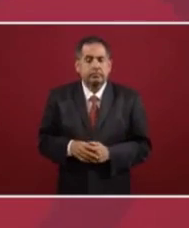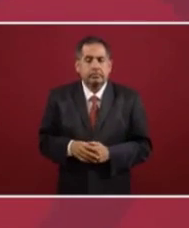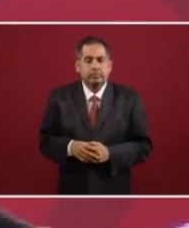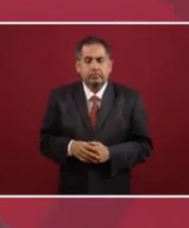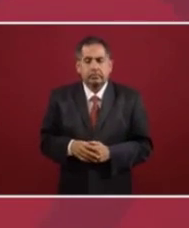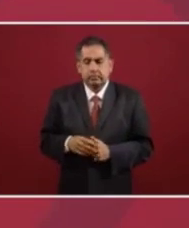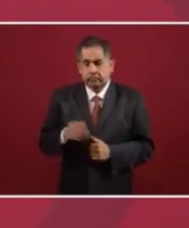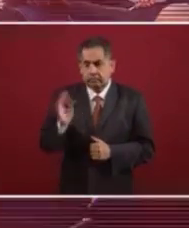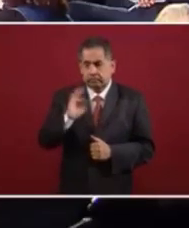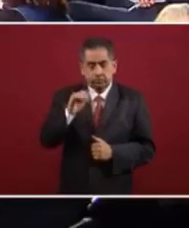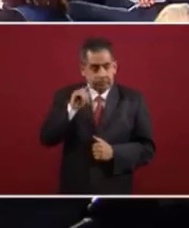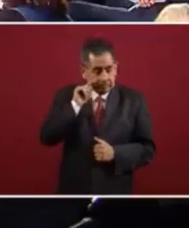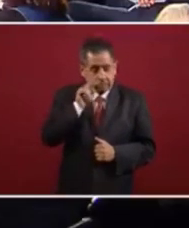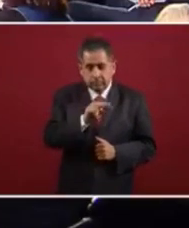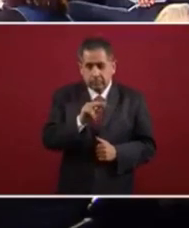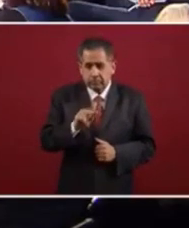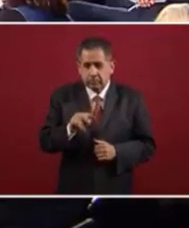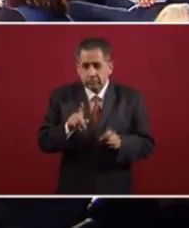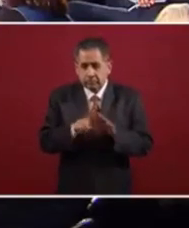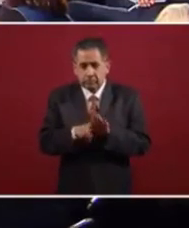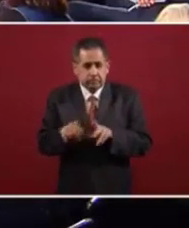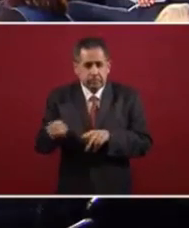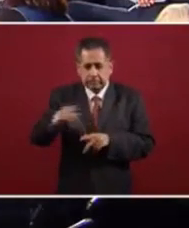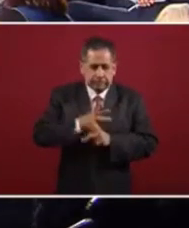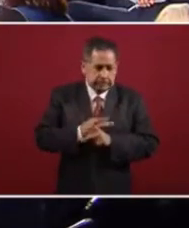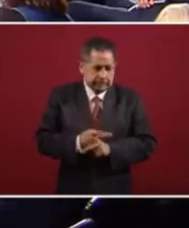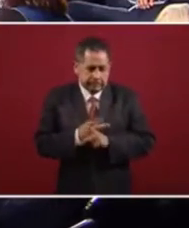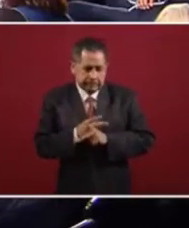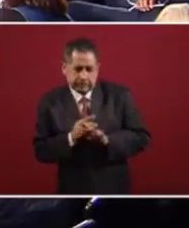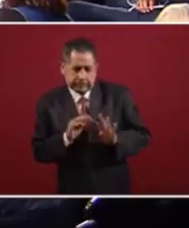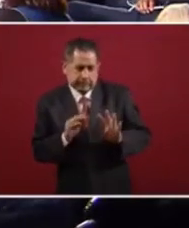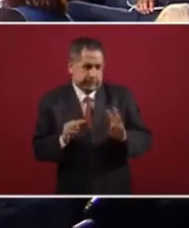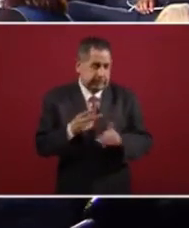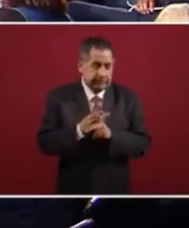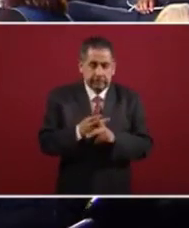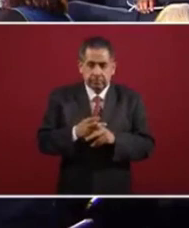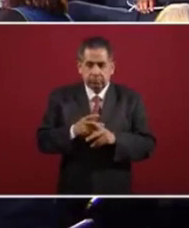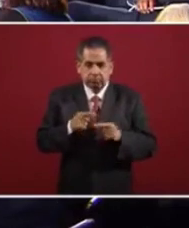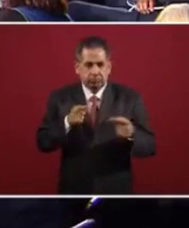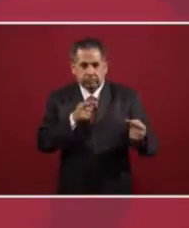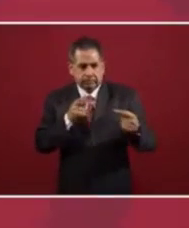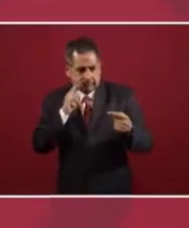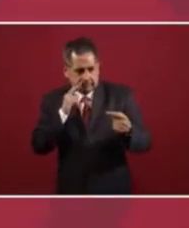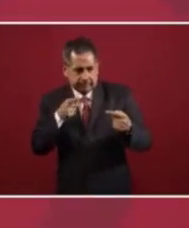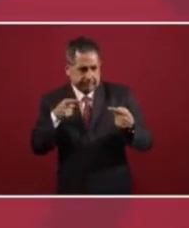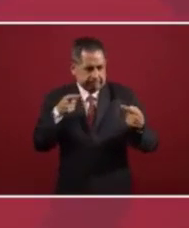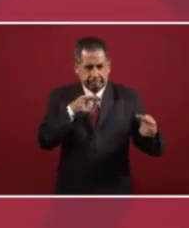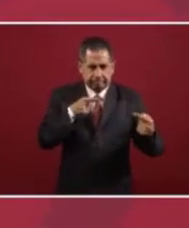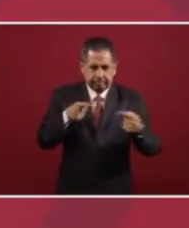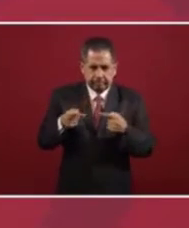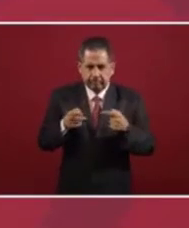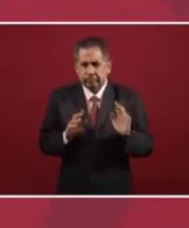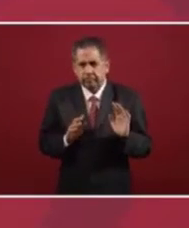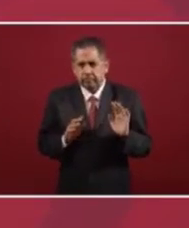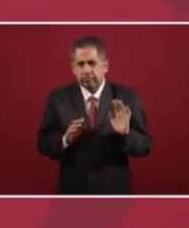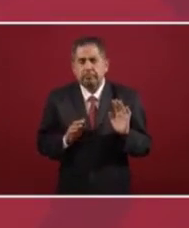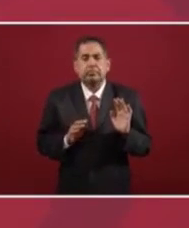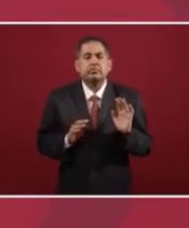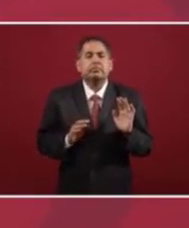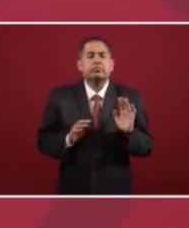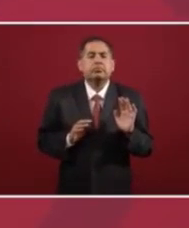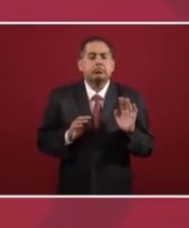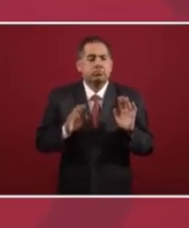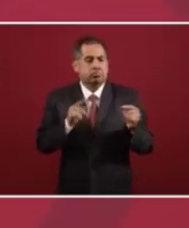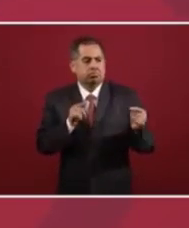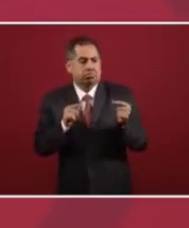Si tuvieron ellos paciencia y respondieron a todo lo que